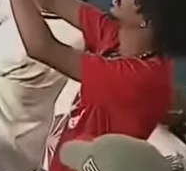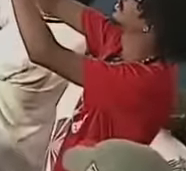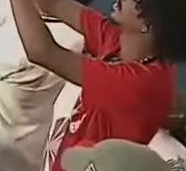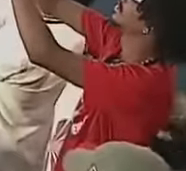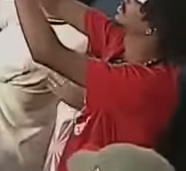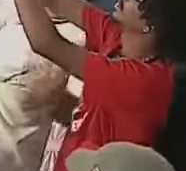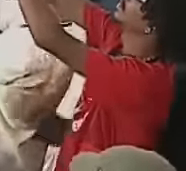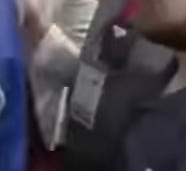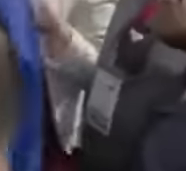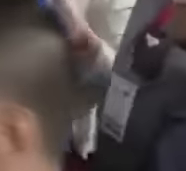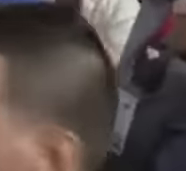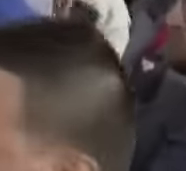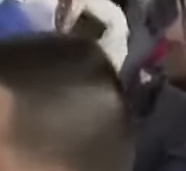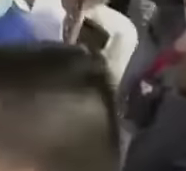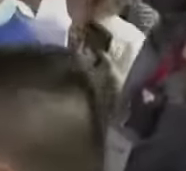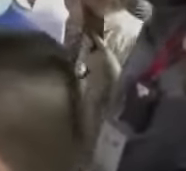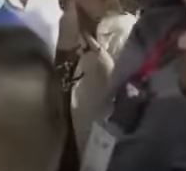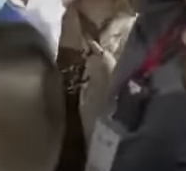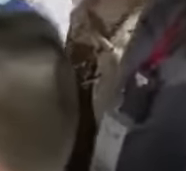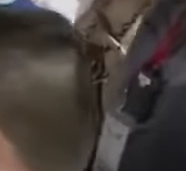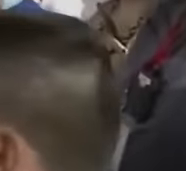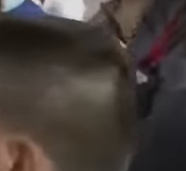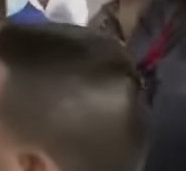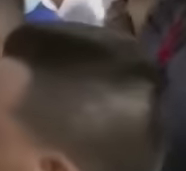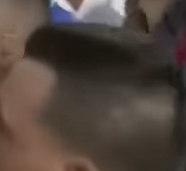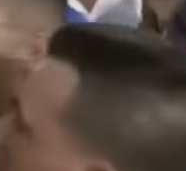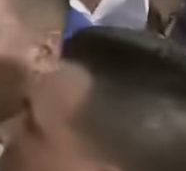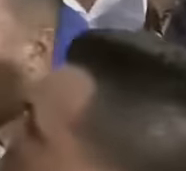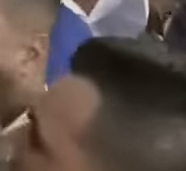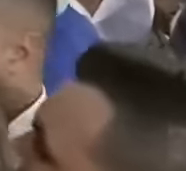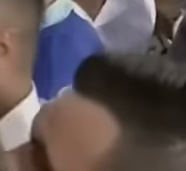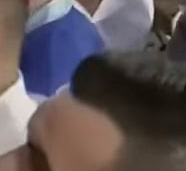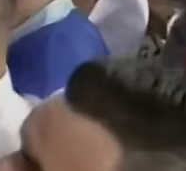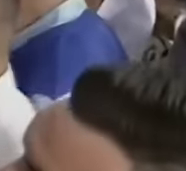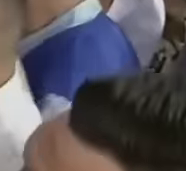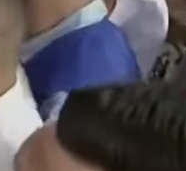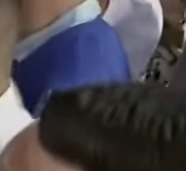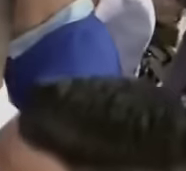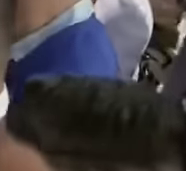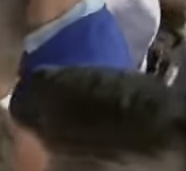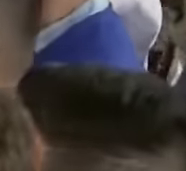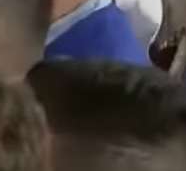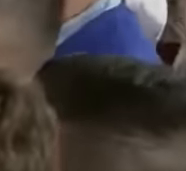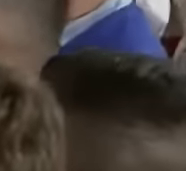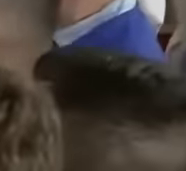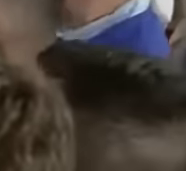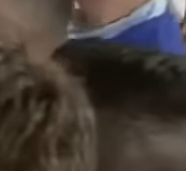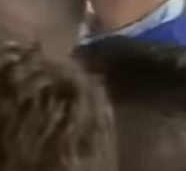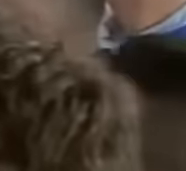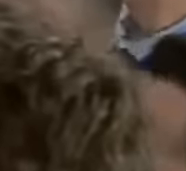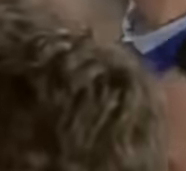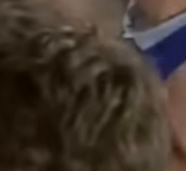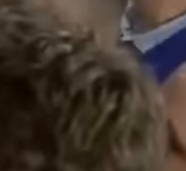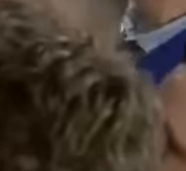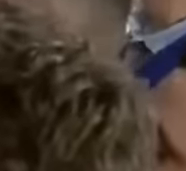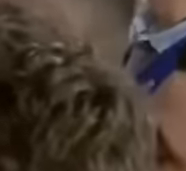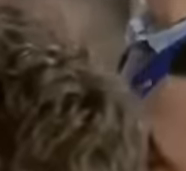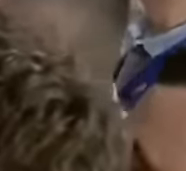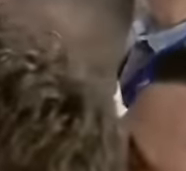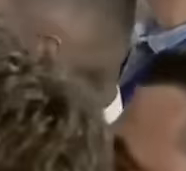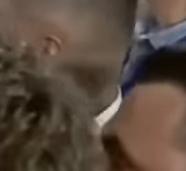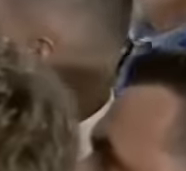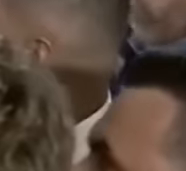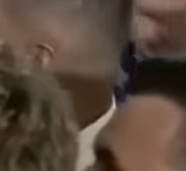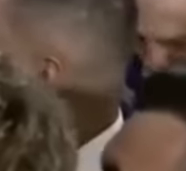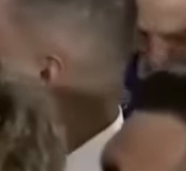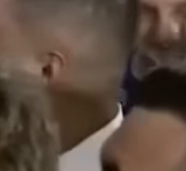ha celebrado a través de Zoom. Pero también al inicio de esta actividad, el jefe de Estado venezolano ha manifestado que